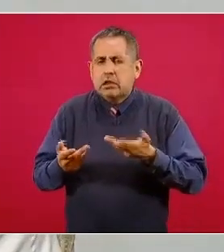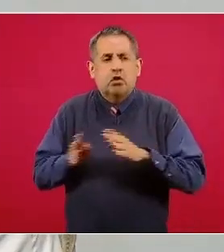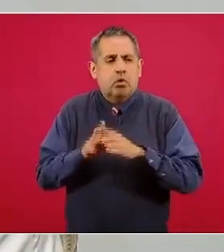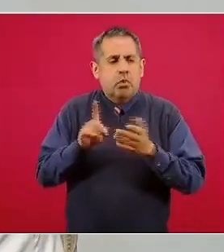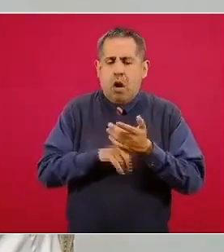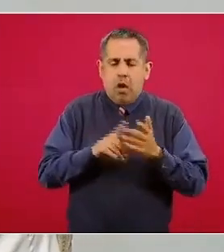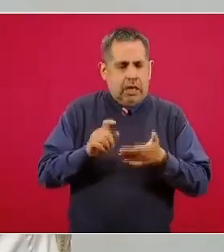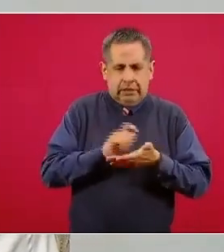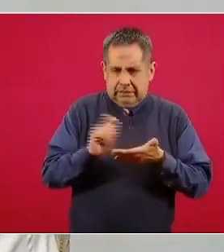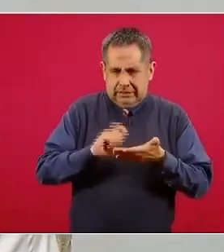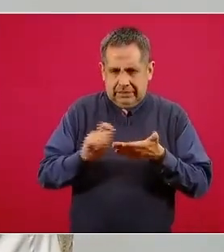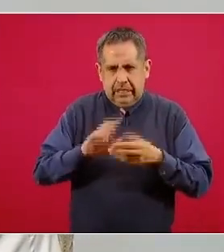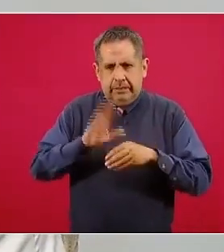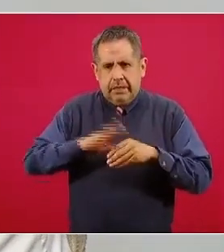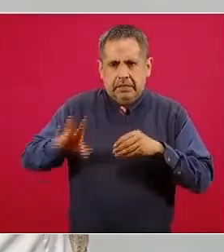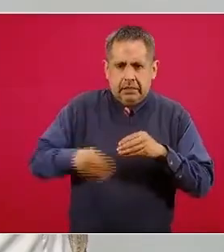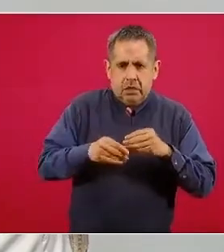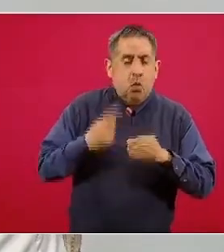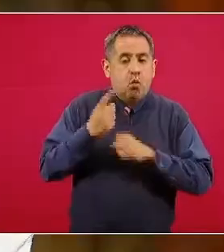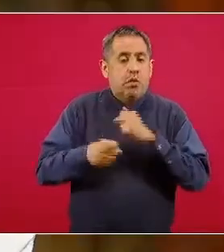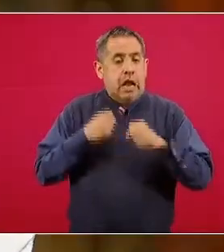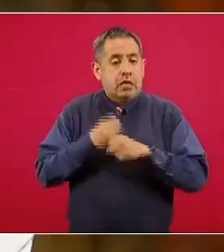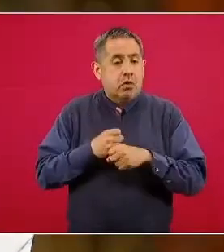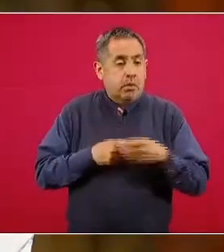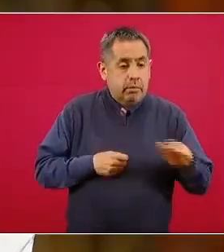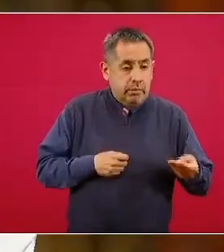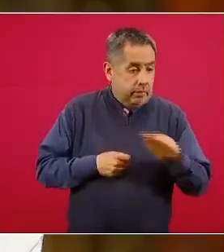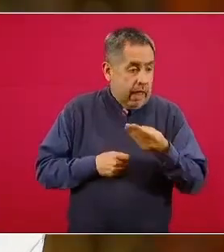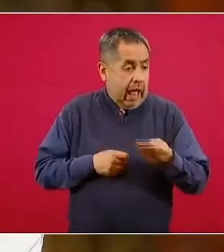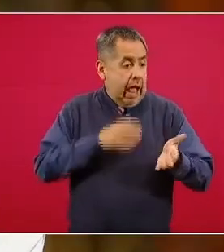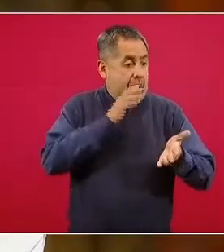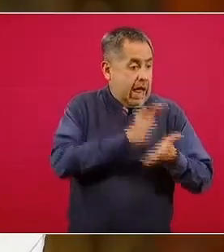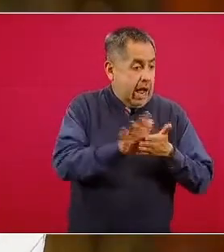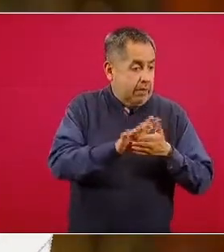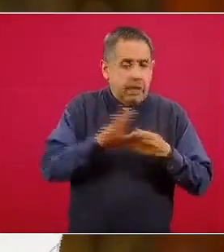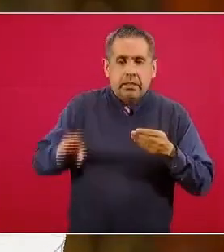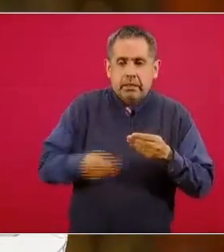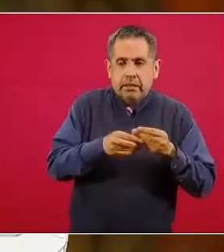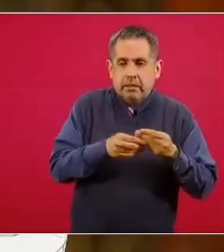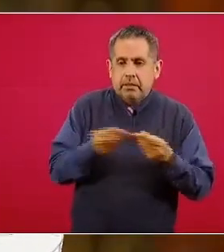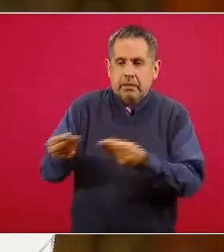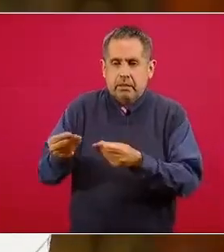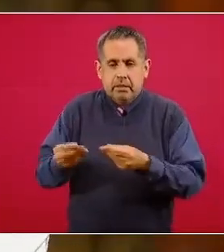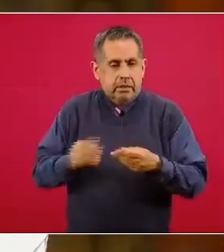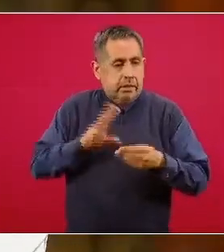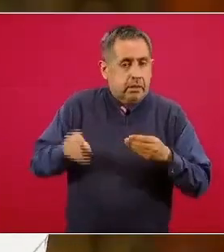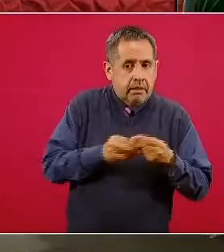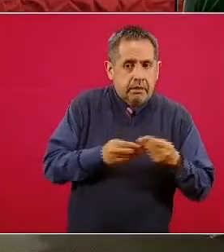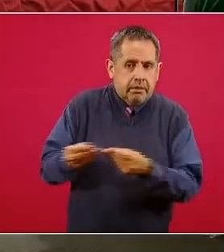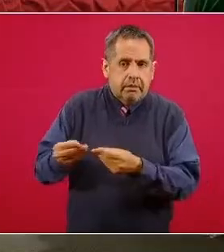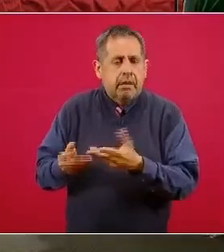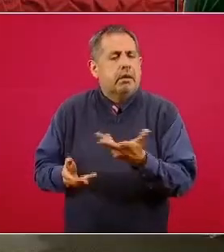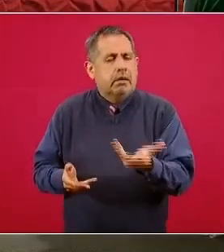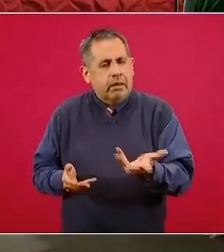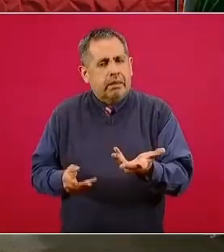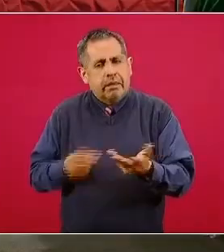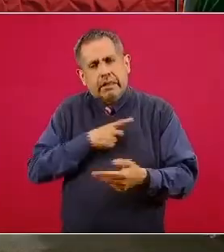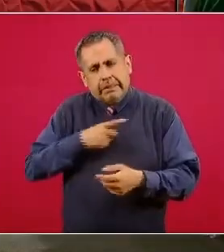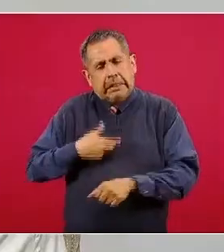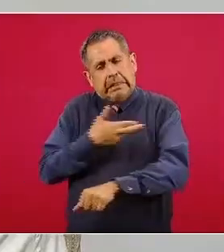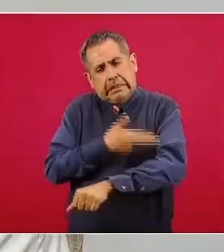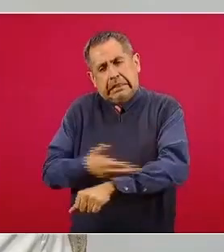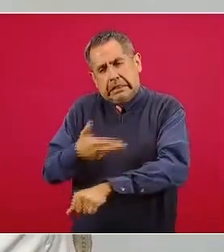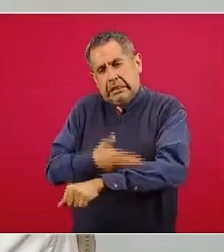una receta adicional anual para complementar. Para llegar a eso se tiene que hacer una serie